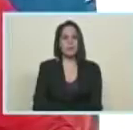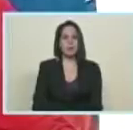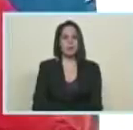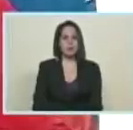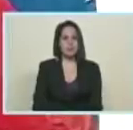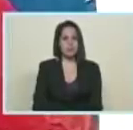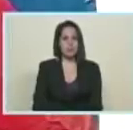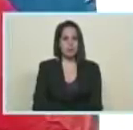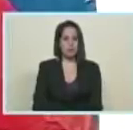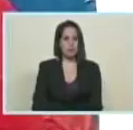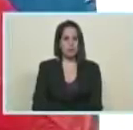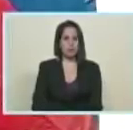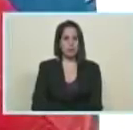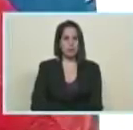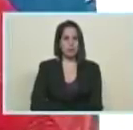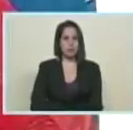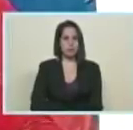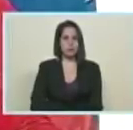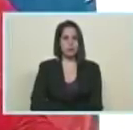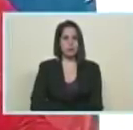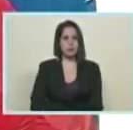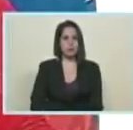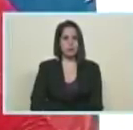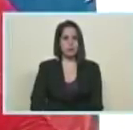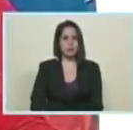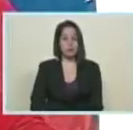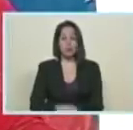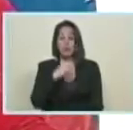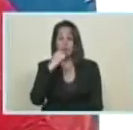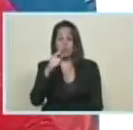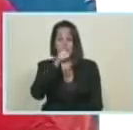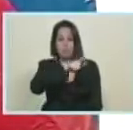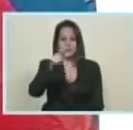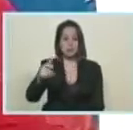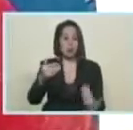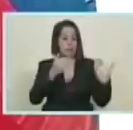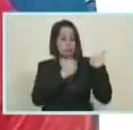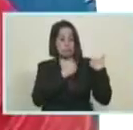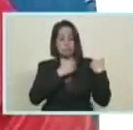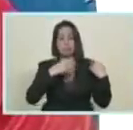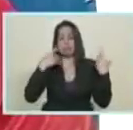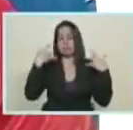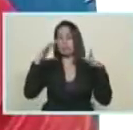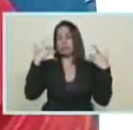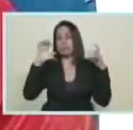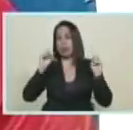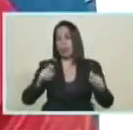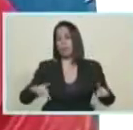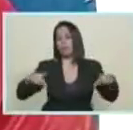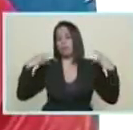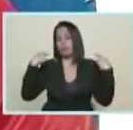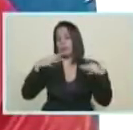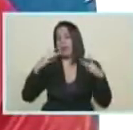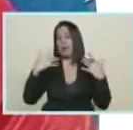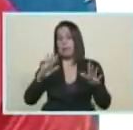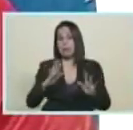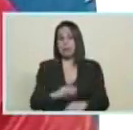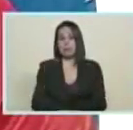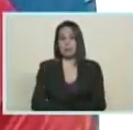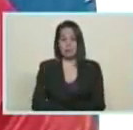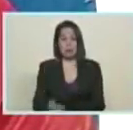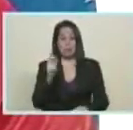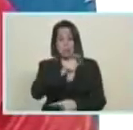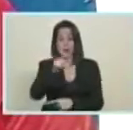Yo inclusive le decía a la gente encargada, yo le di la oportunidad mil veces a la gente encargada de